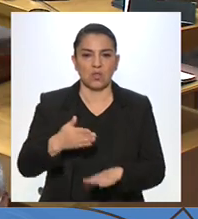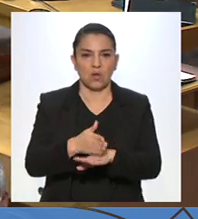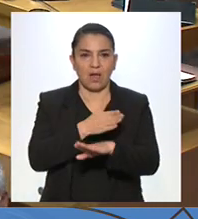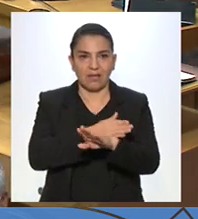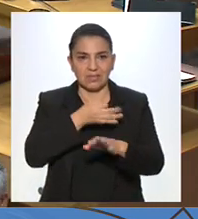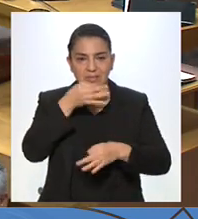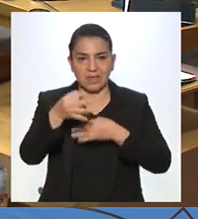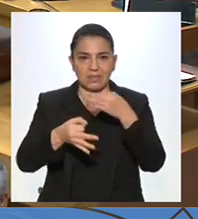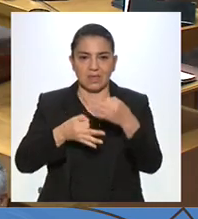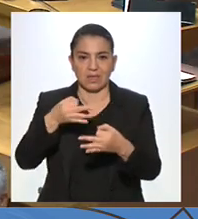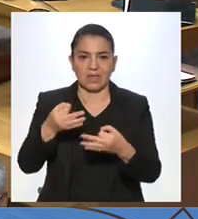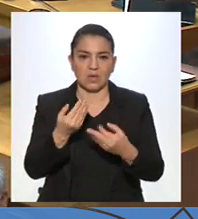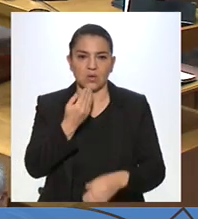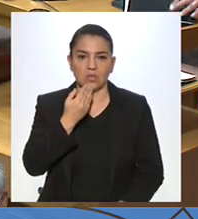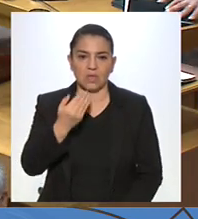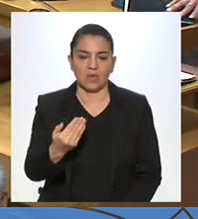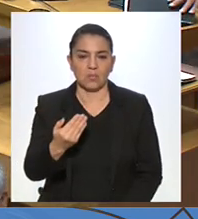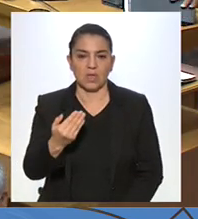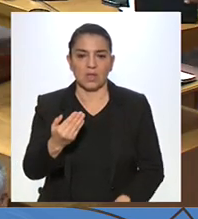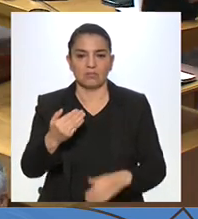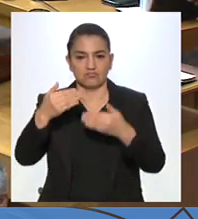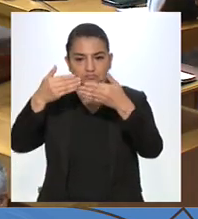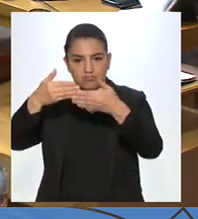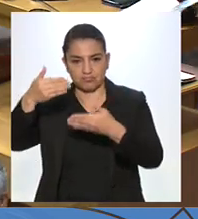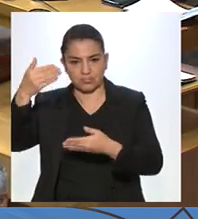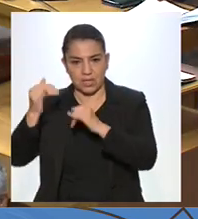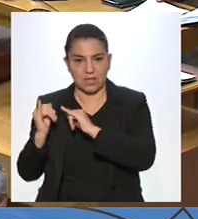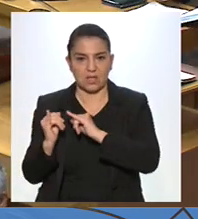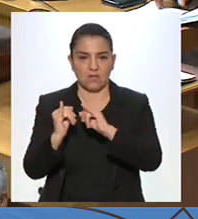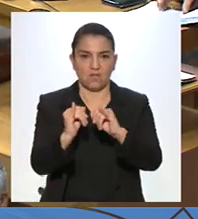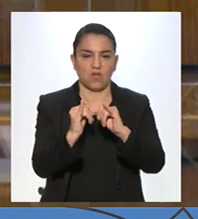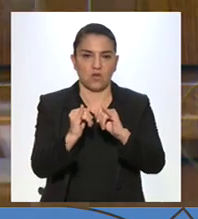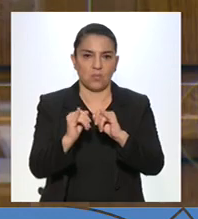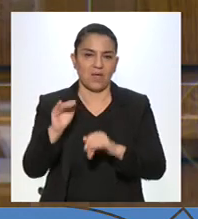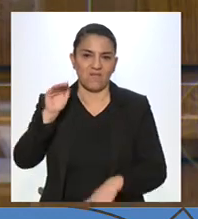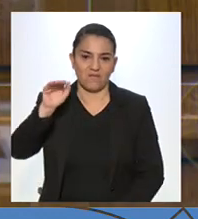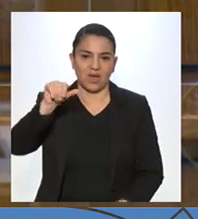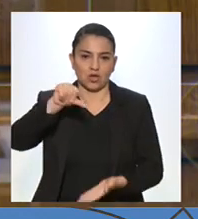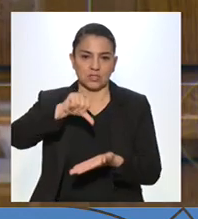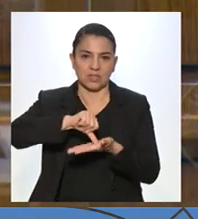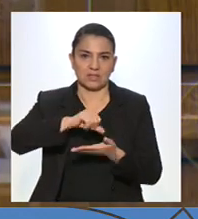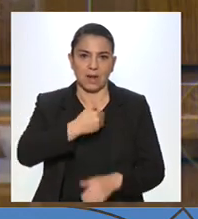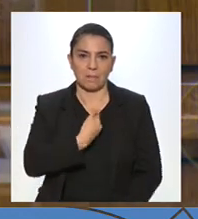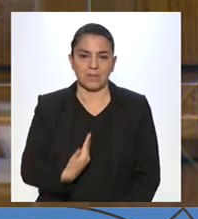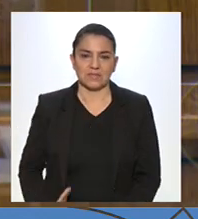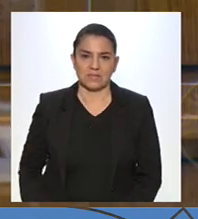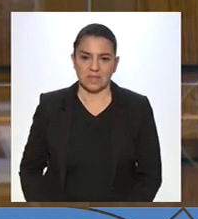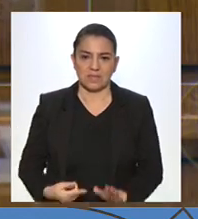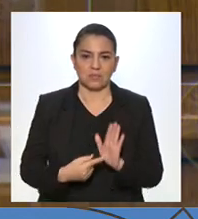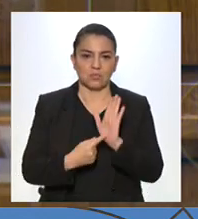en la palabra y, por supuesto, al informe que el Banco Central, a través de su presidente, Mario Marcel, ha hecho.